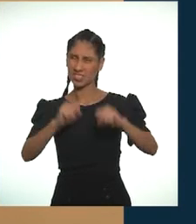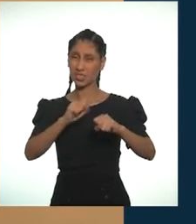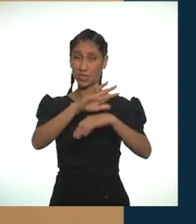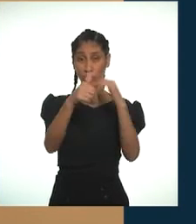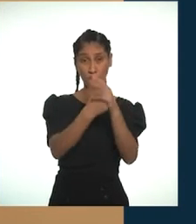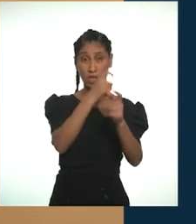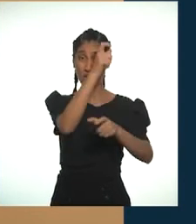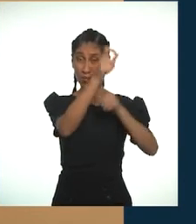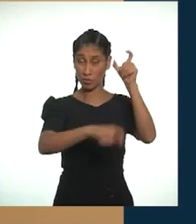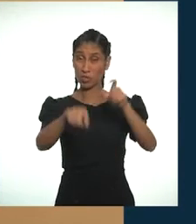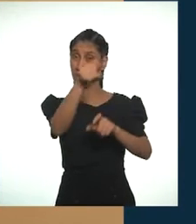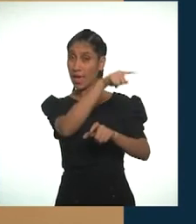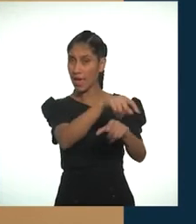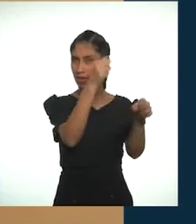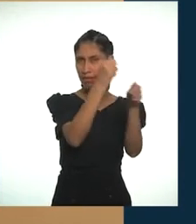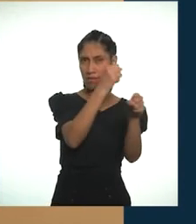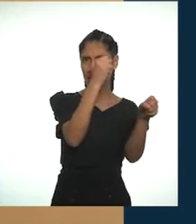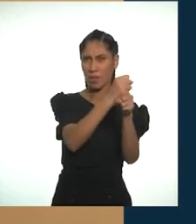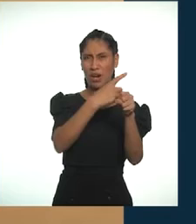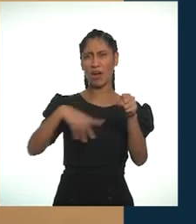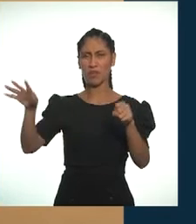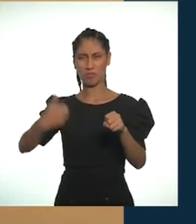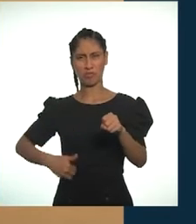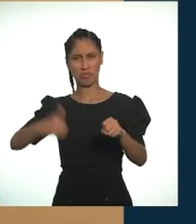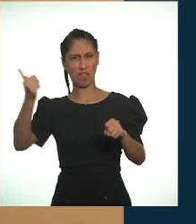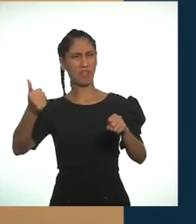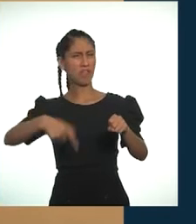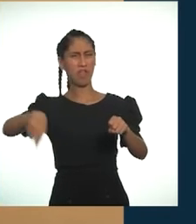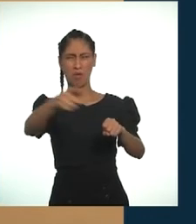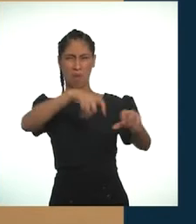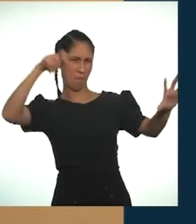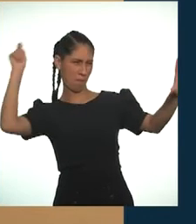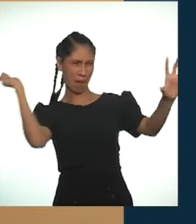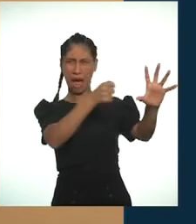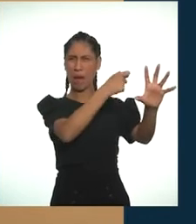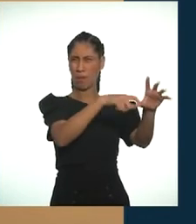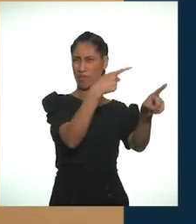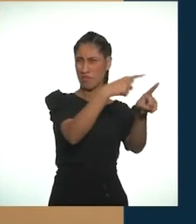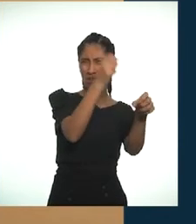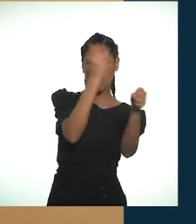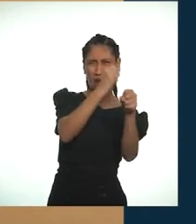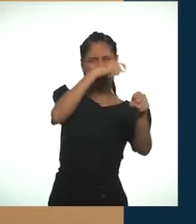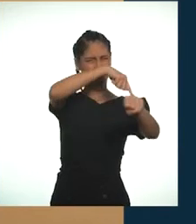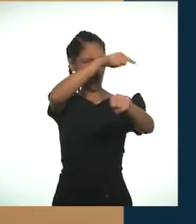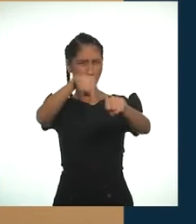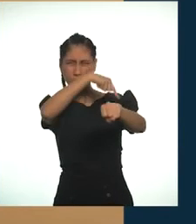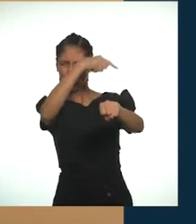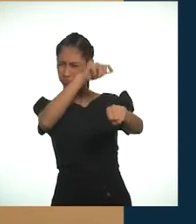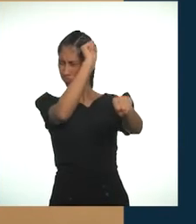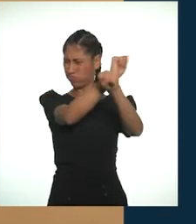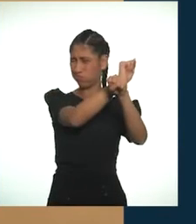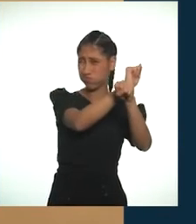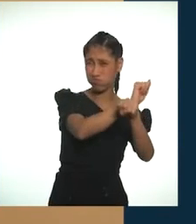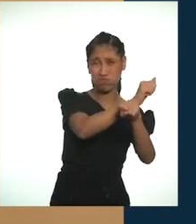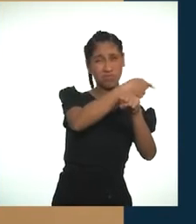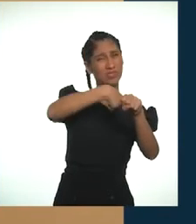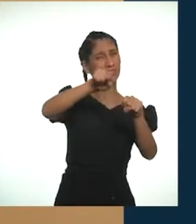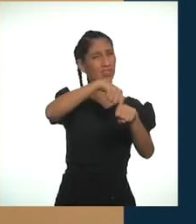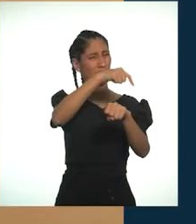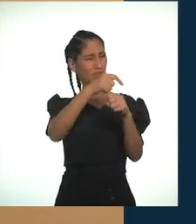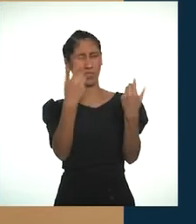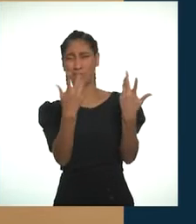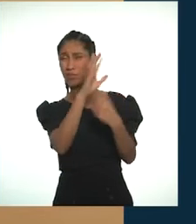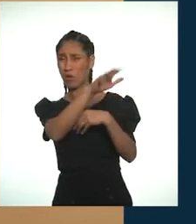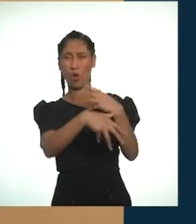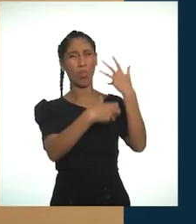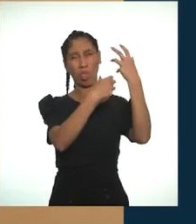la población, sumada al impacto ambiental de la extracción y la falta de reconocimiento por parte